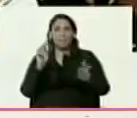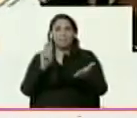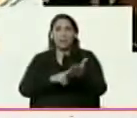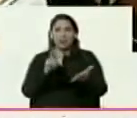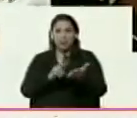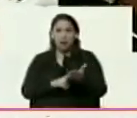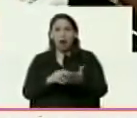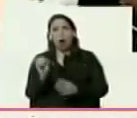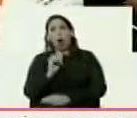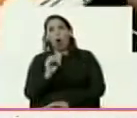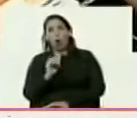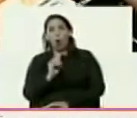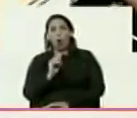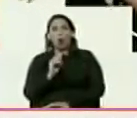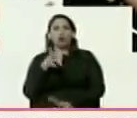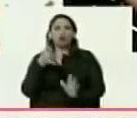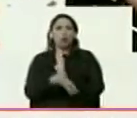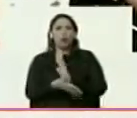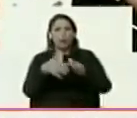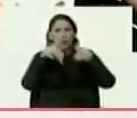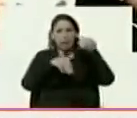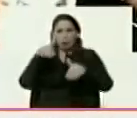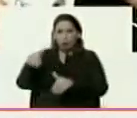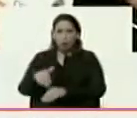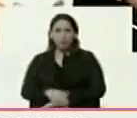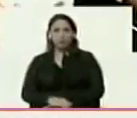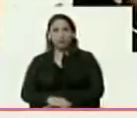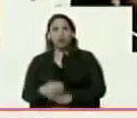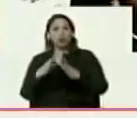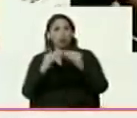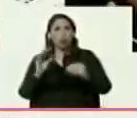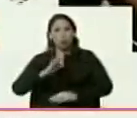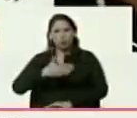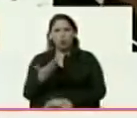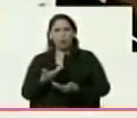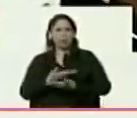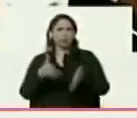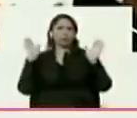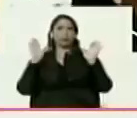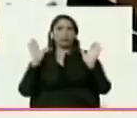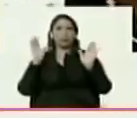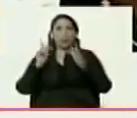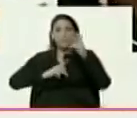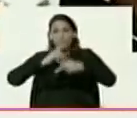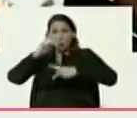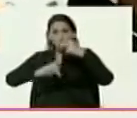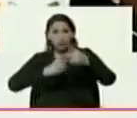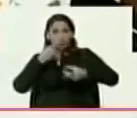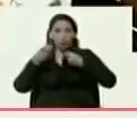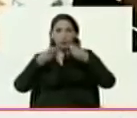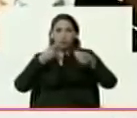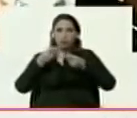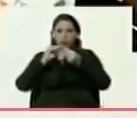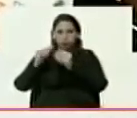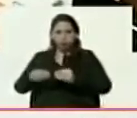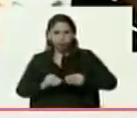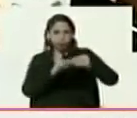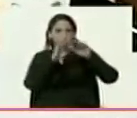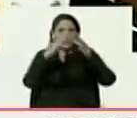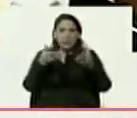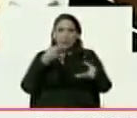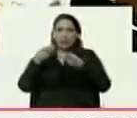la Comisión de Asuntos Electorales. Todos tienen cabida en este proceso de discusión elaborado a partir de la Mesa de Diálogo